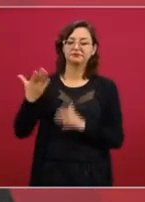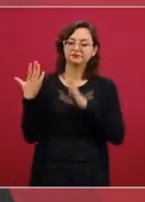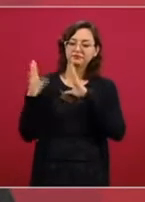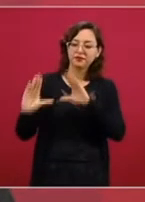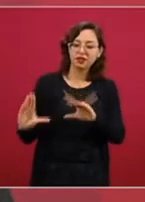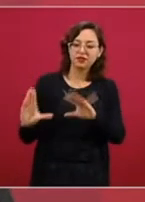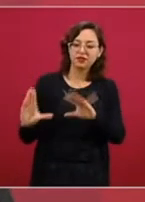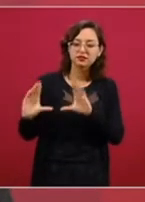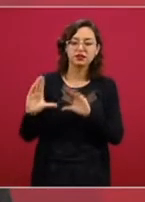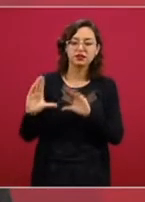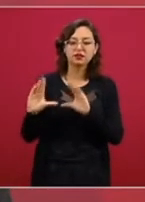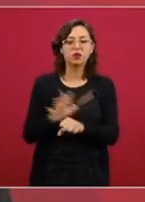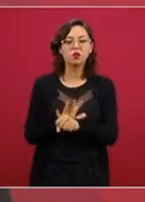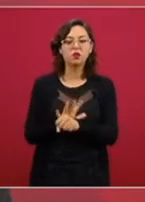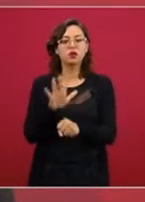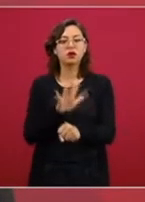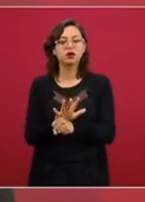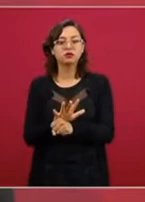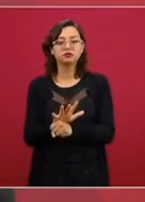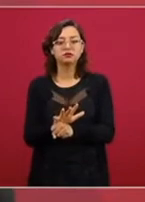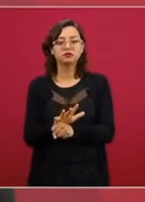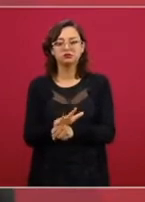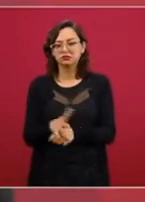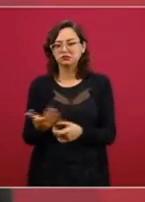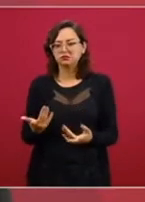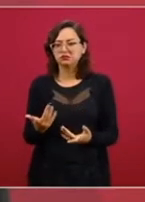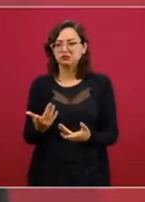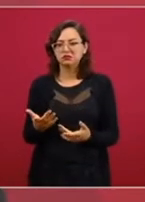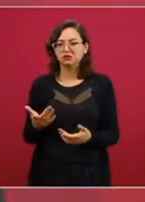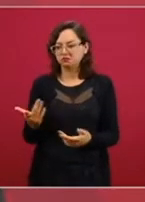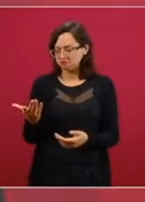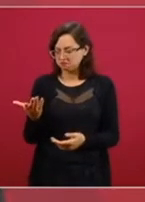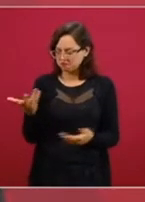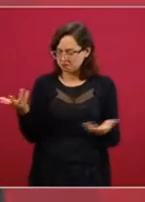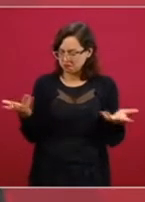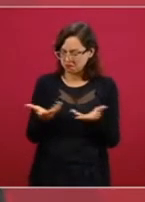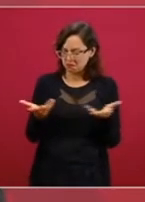antepasados. Haz el bien sin mirar a quién.